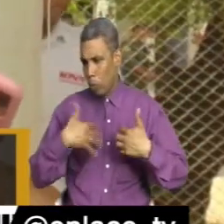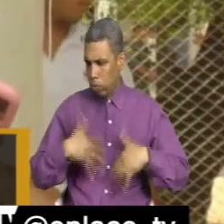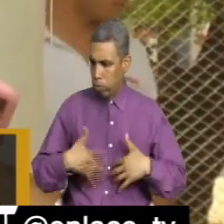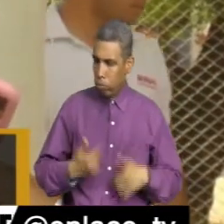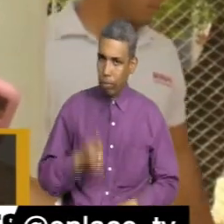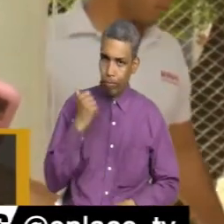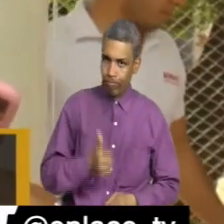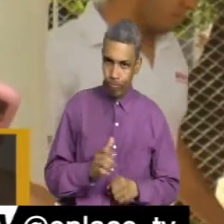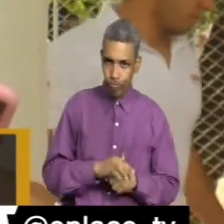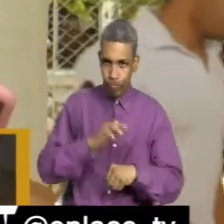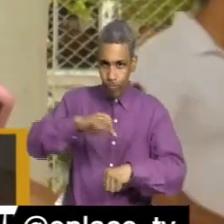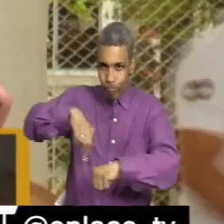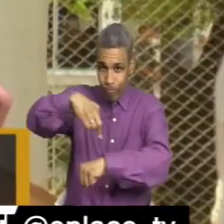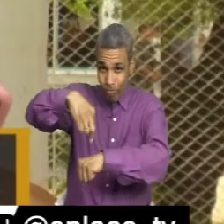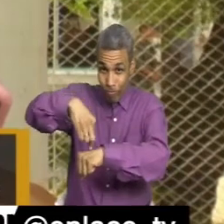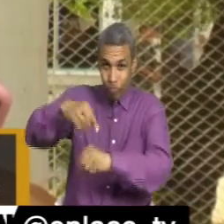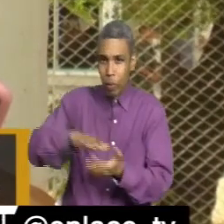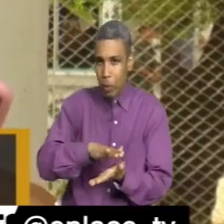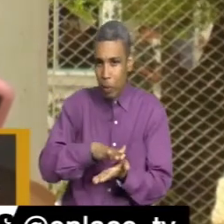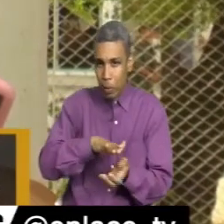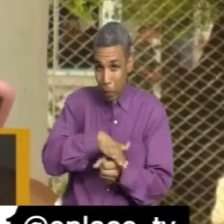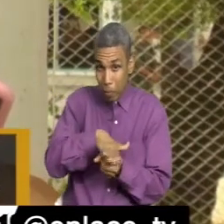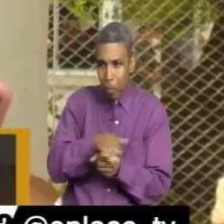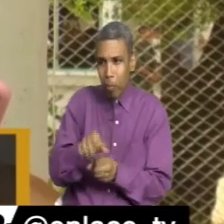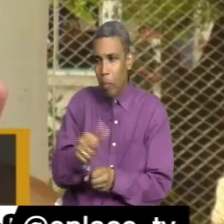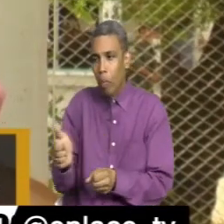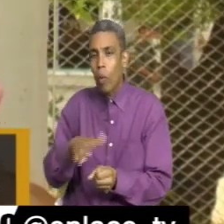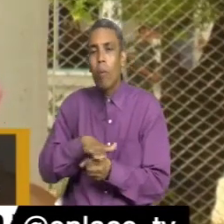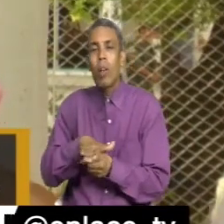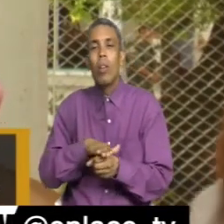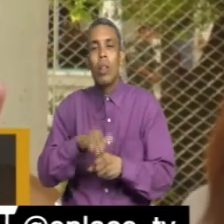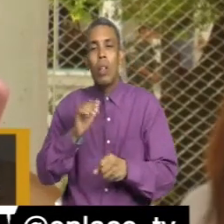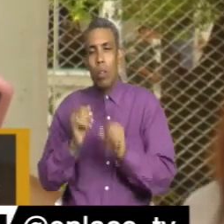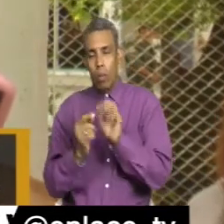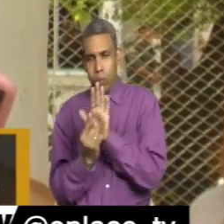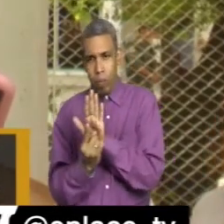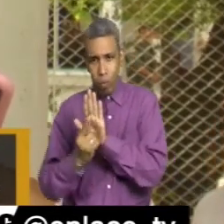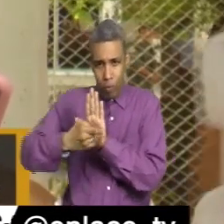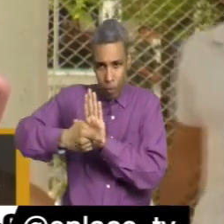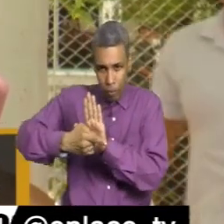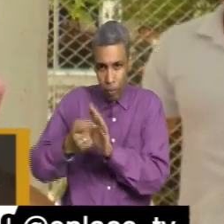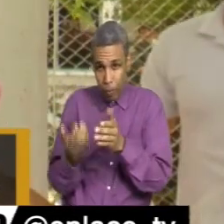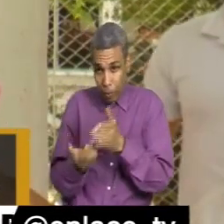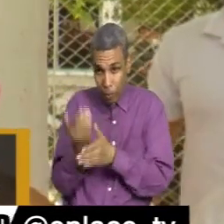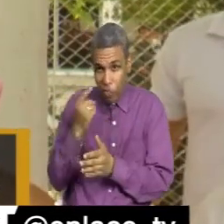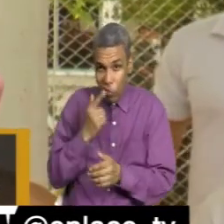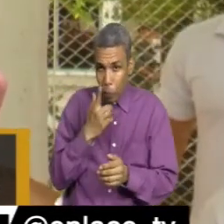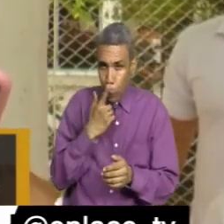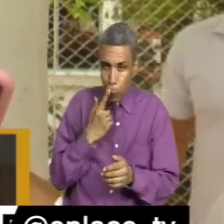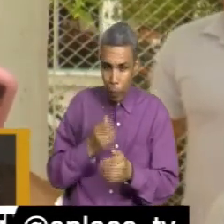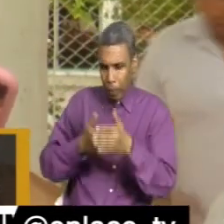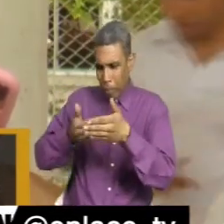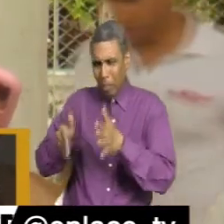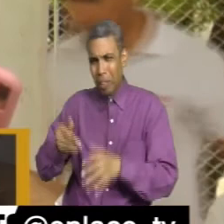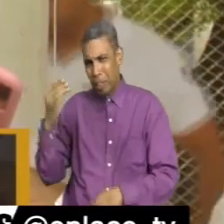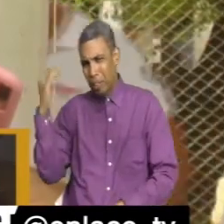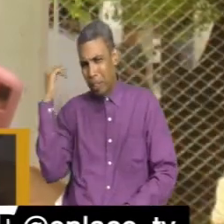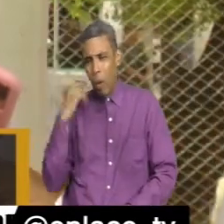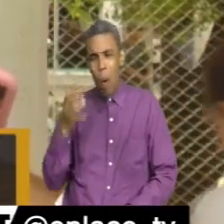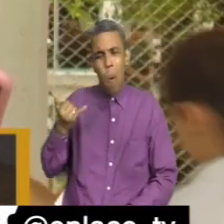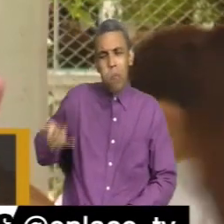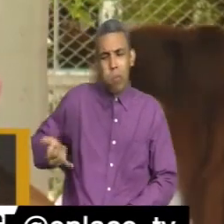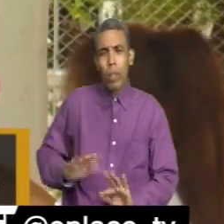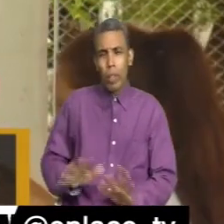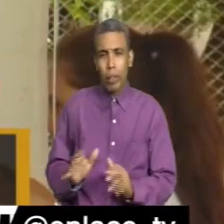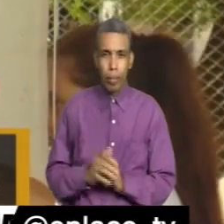subestación Parnaso y la subestación Buenos Aires. Estas eran subestaciones que ya existían, pero digamos que fueron construidas hace muchos años y ya no prestaban